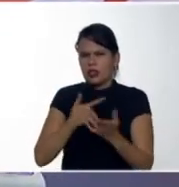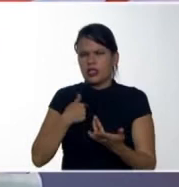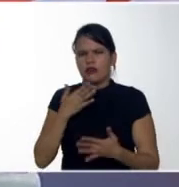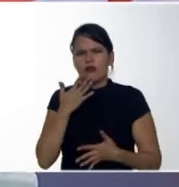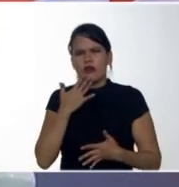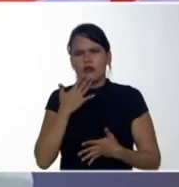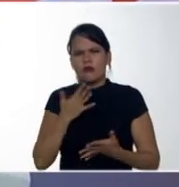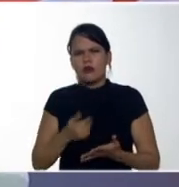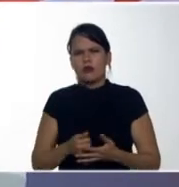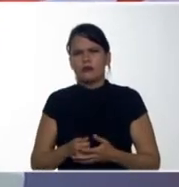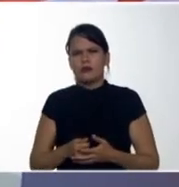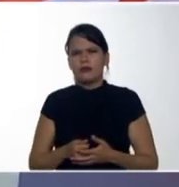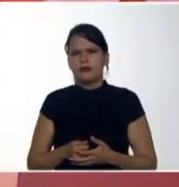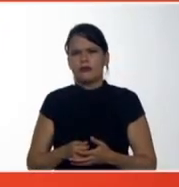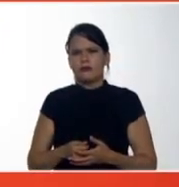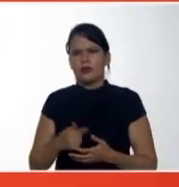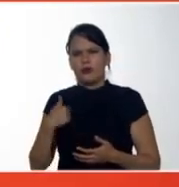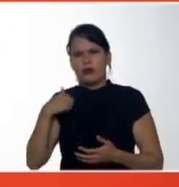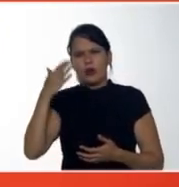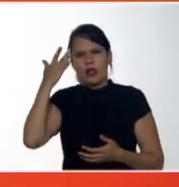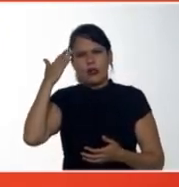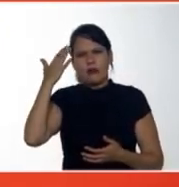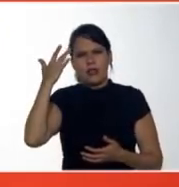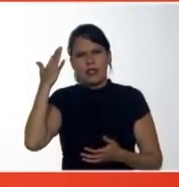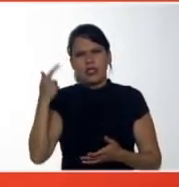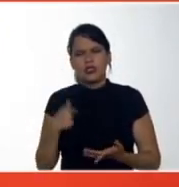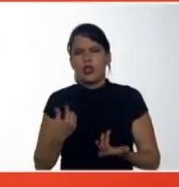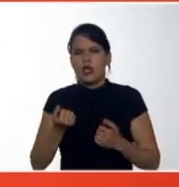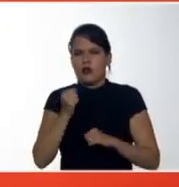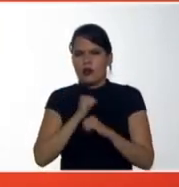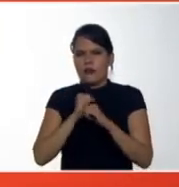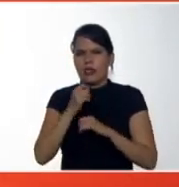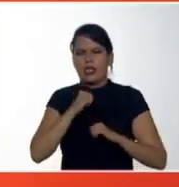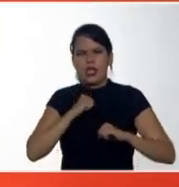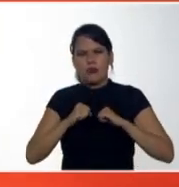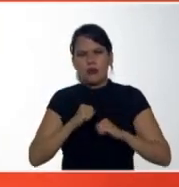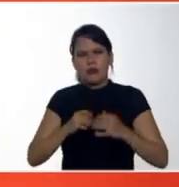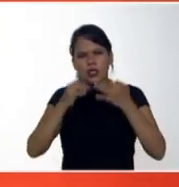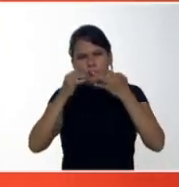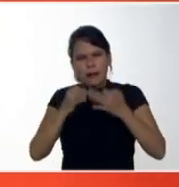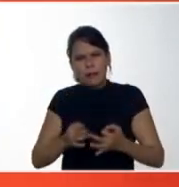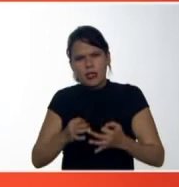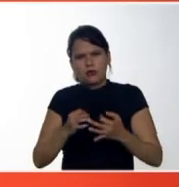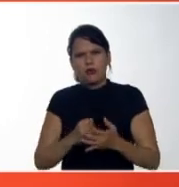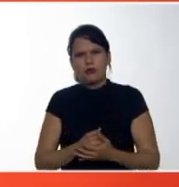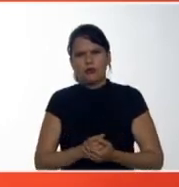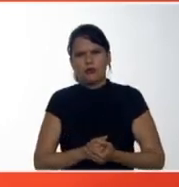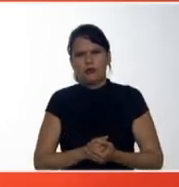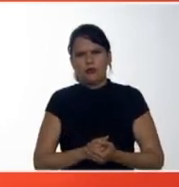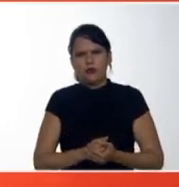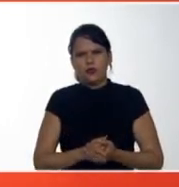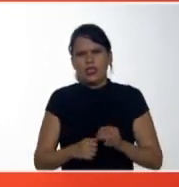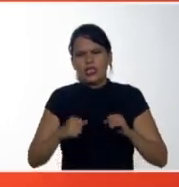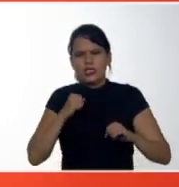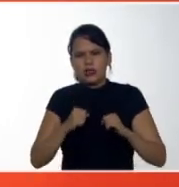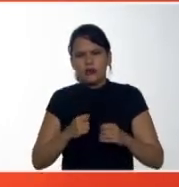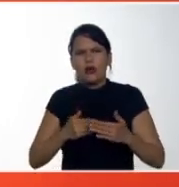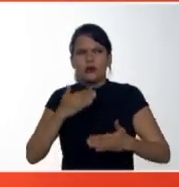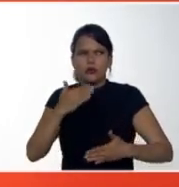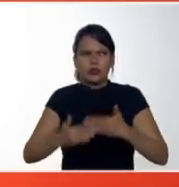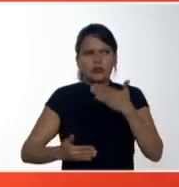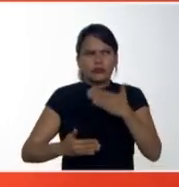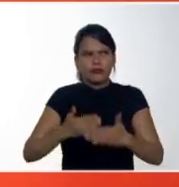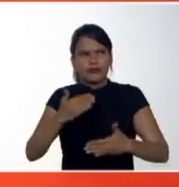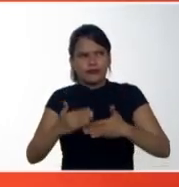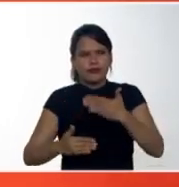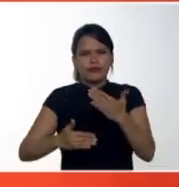ejemplo, nos vamos a la imaginación, es una máquina de movimiento perpetuo, ¿ok? Y se mueve constantemente.